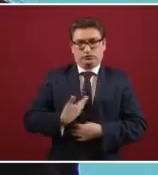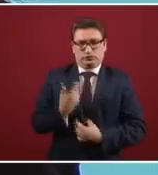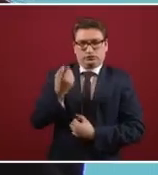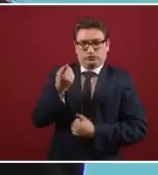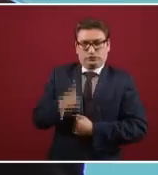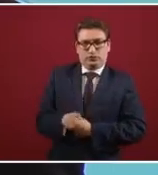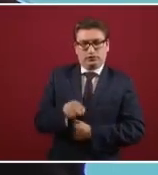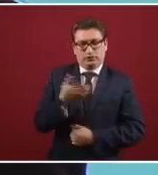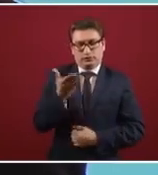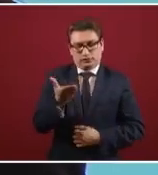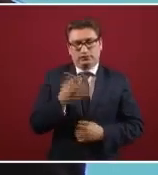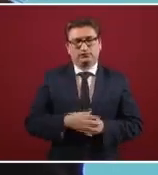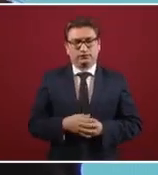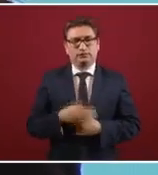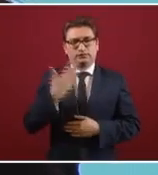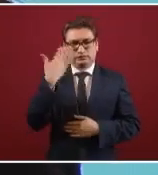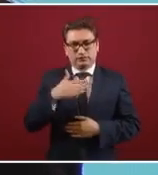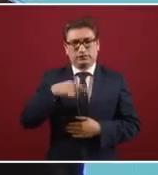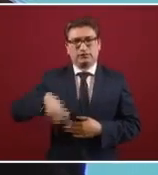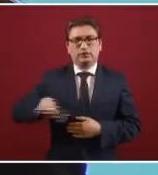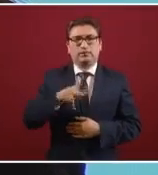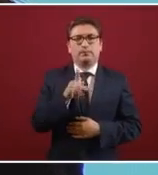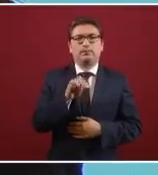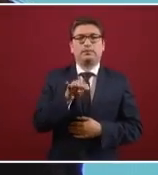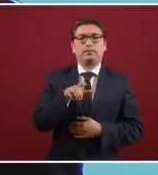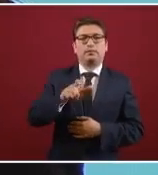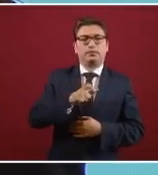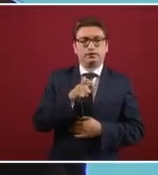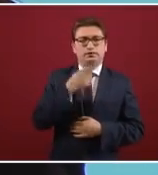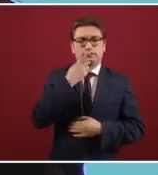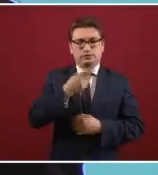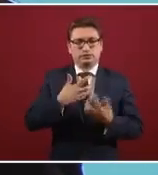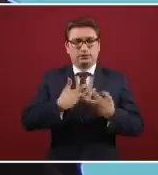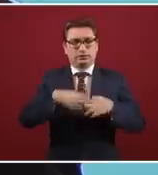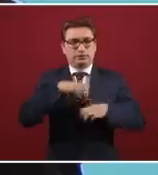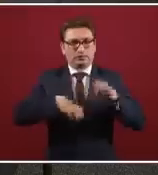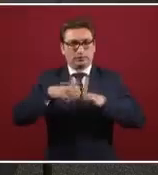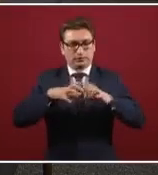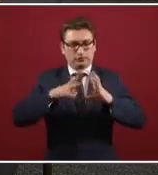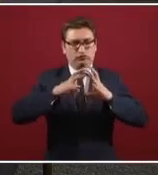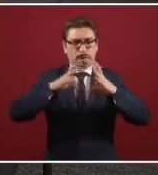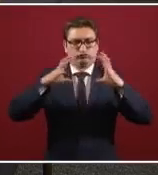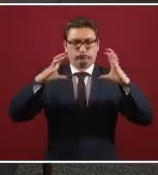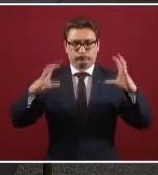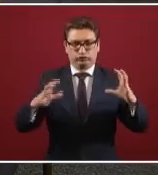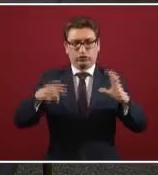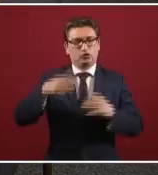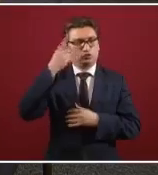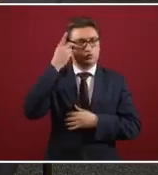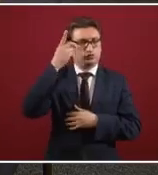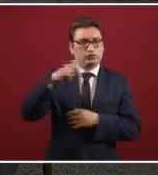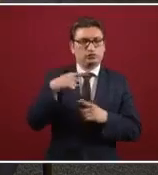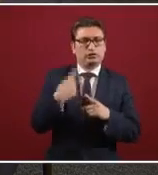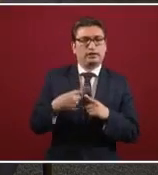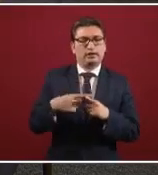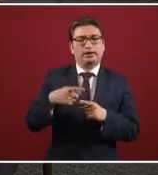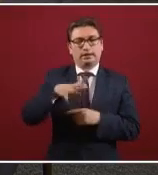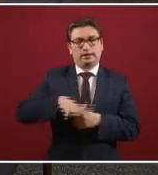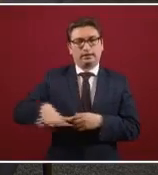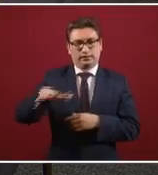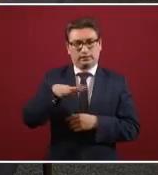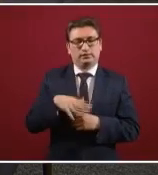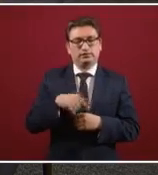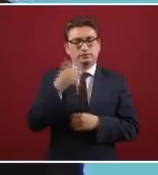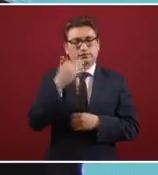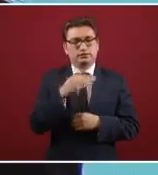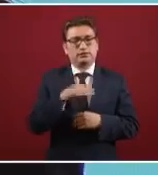porque también así conviene a petróleos méxicanos que la empresa dueña de esta refinería se hará la licitación